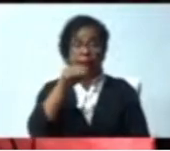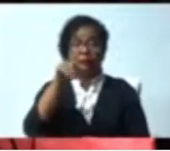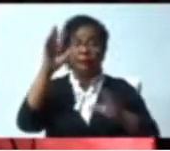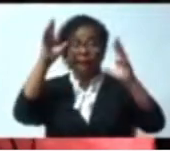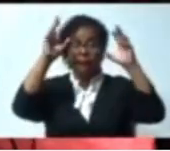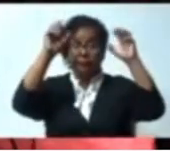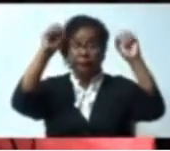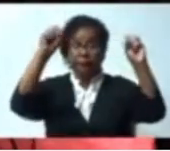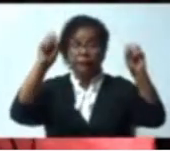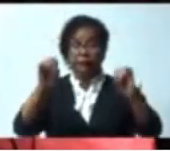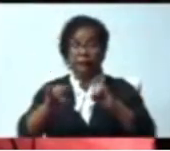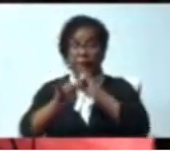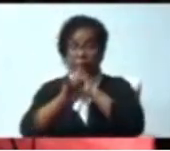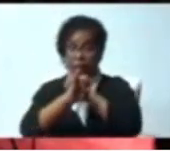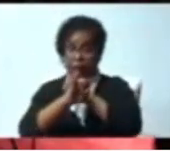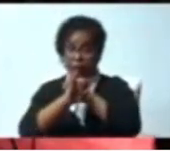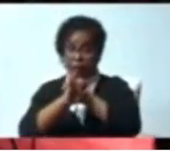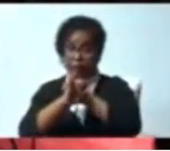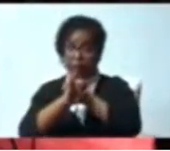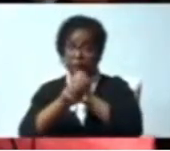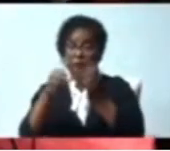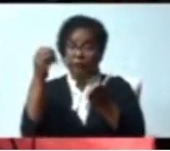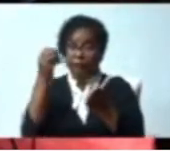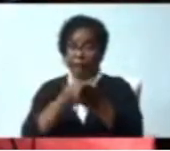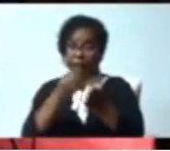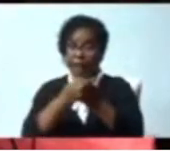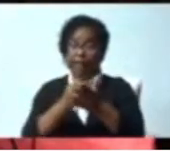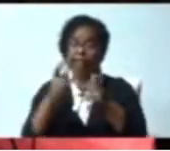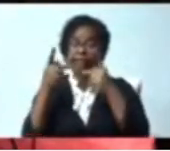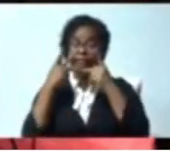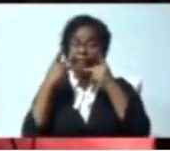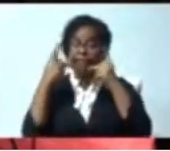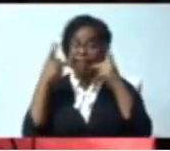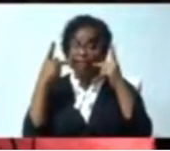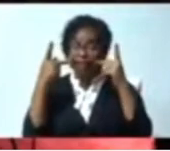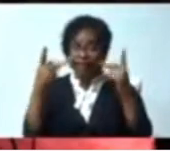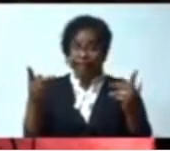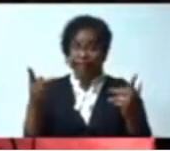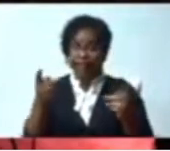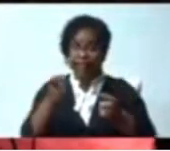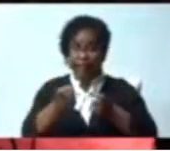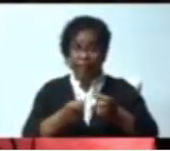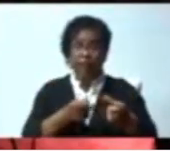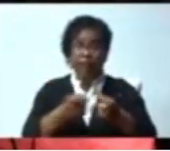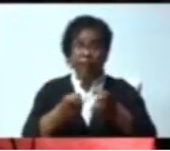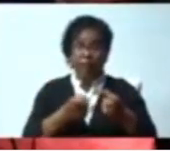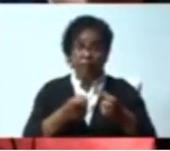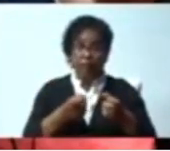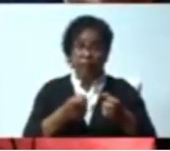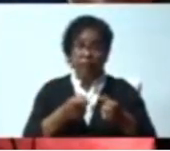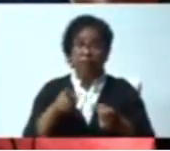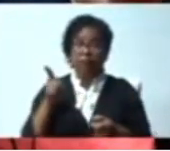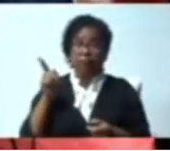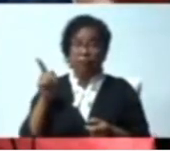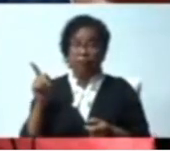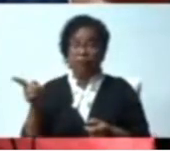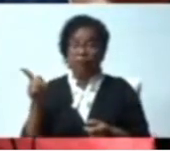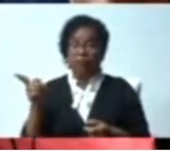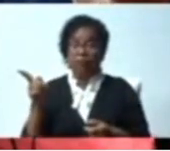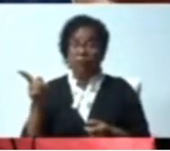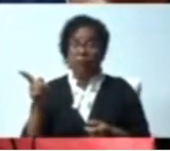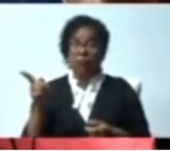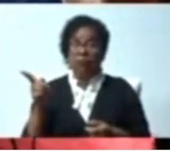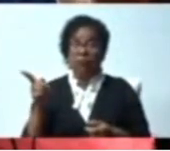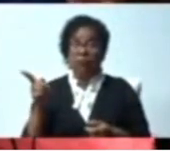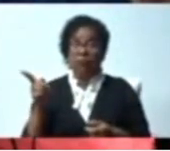Cuentas le lleven una auditoría para su revisión y que el presidente de la Cámara de Cuentas,